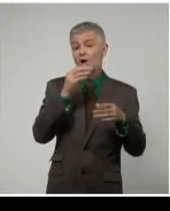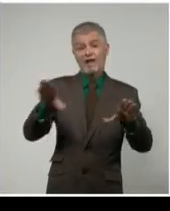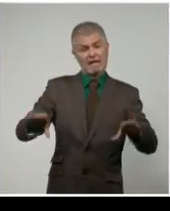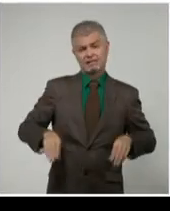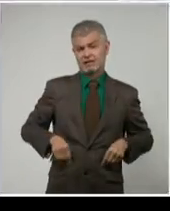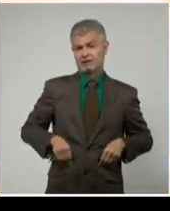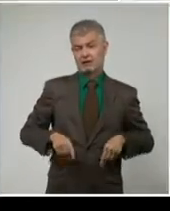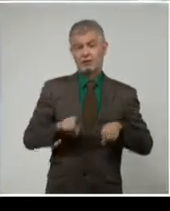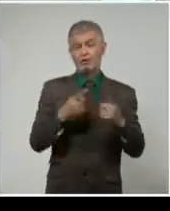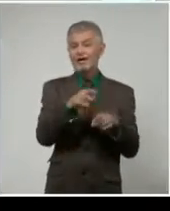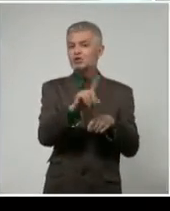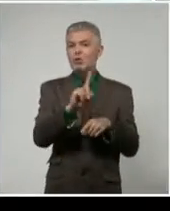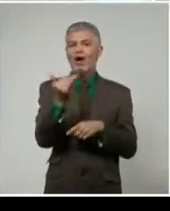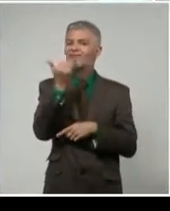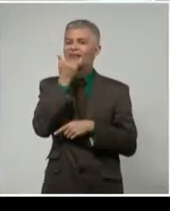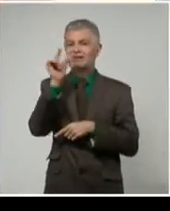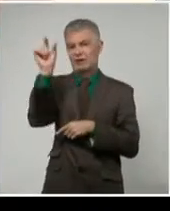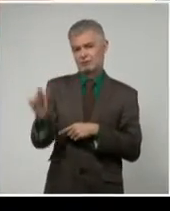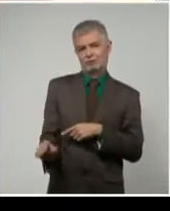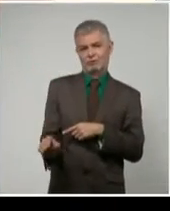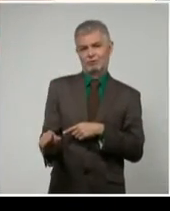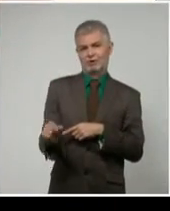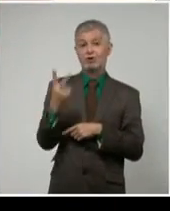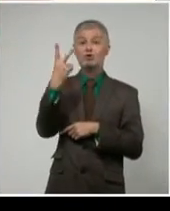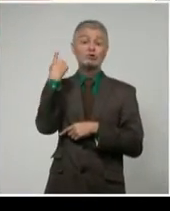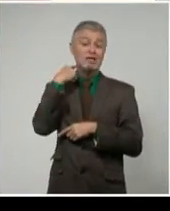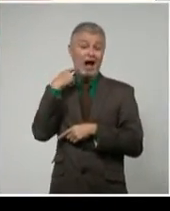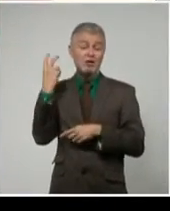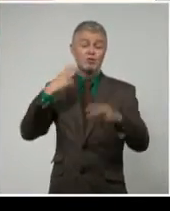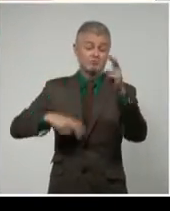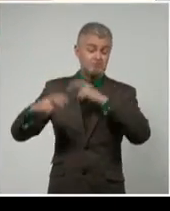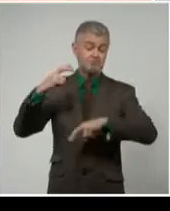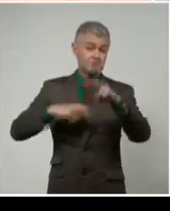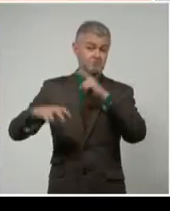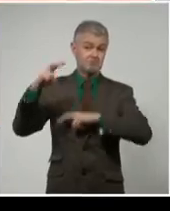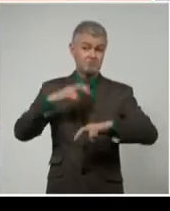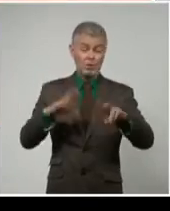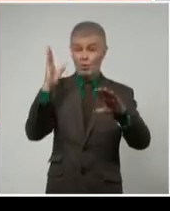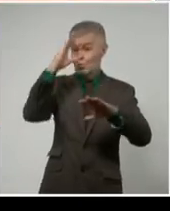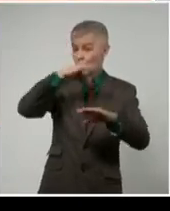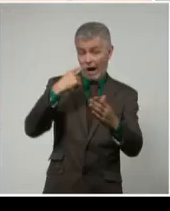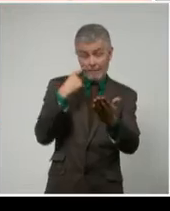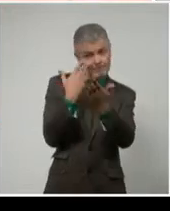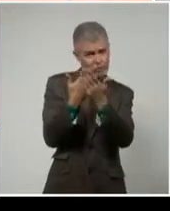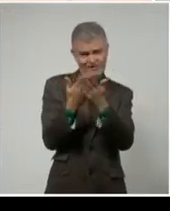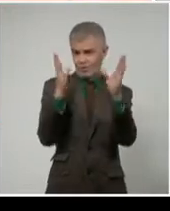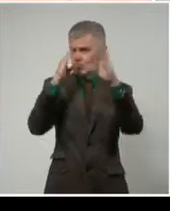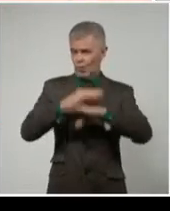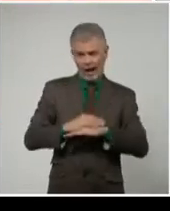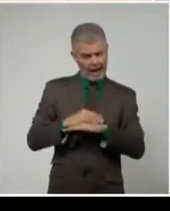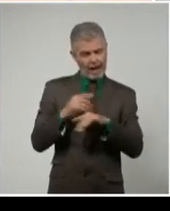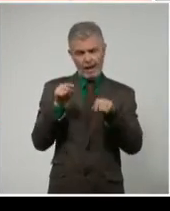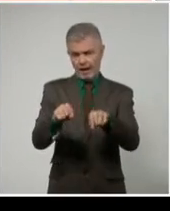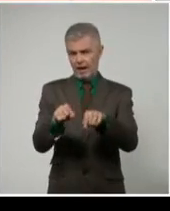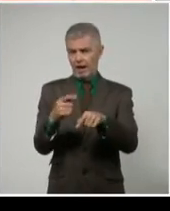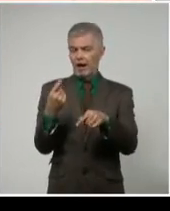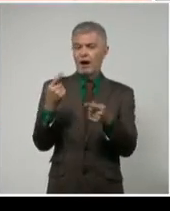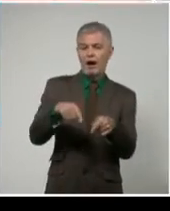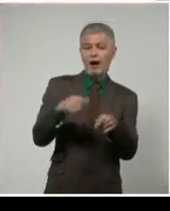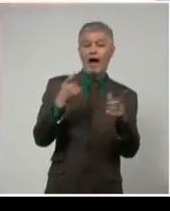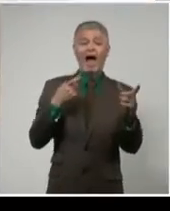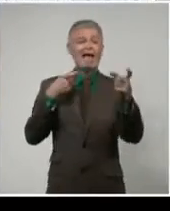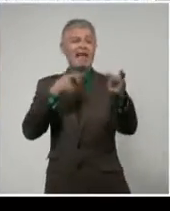a alguna persona. Tras más de 2 años de investigaciones, sin que una sola evidencia justifique acusaciones mediáticas sobre ataques en La